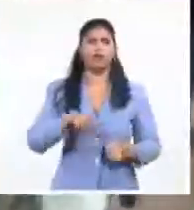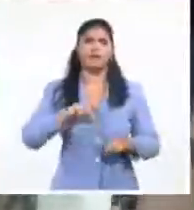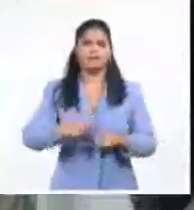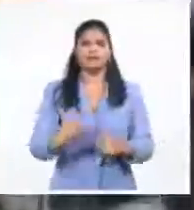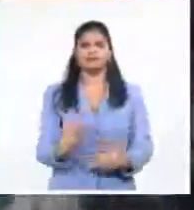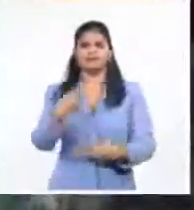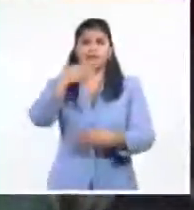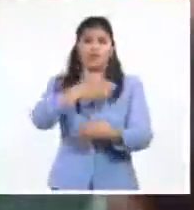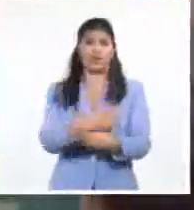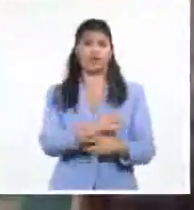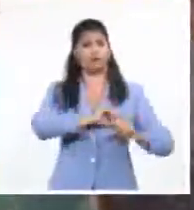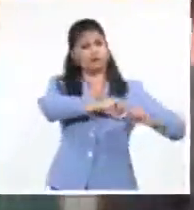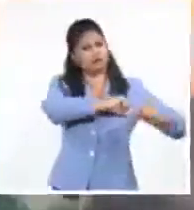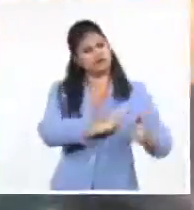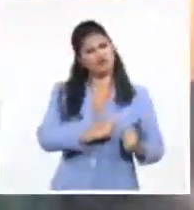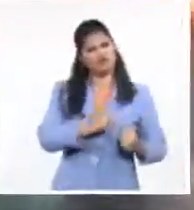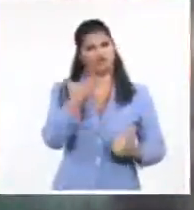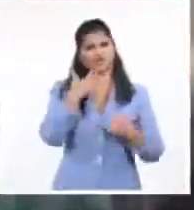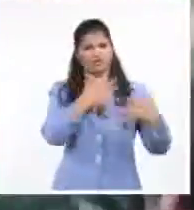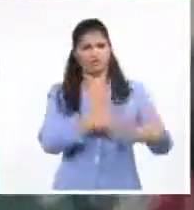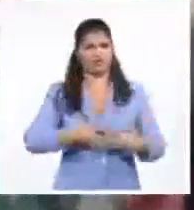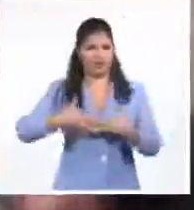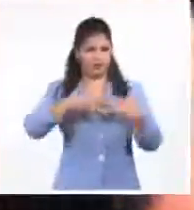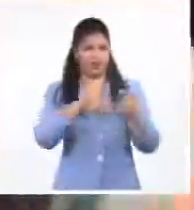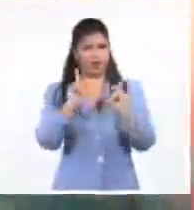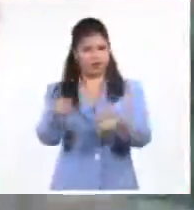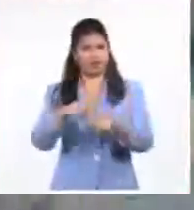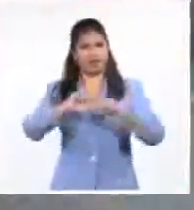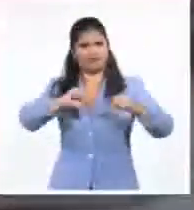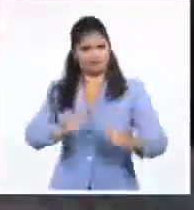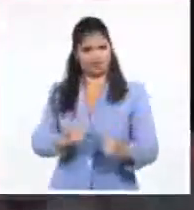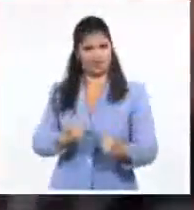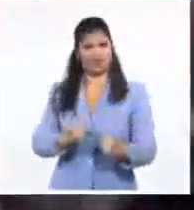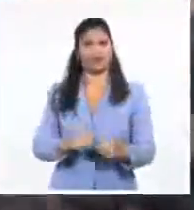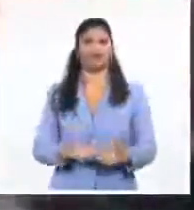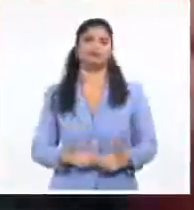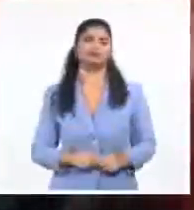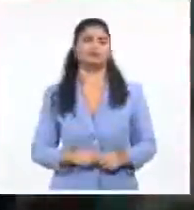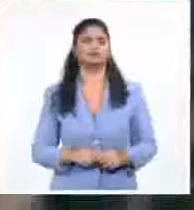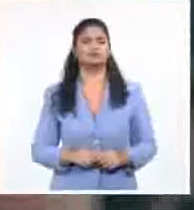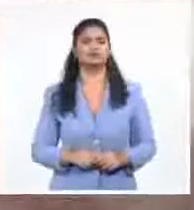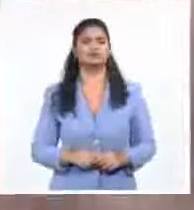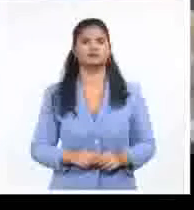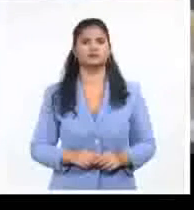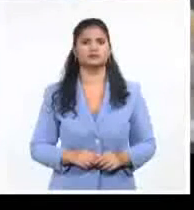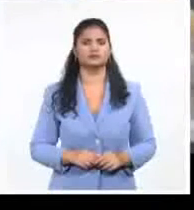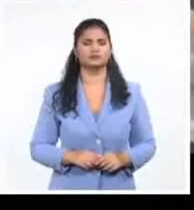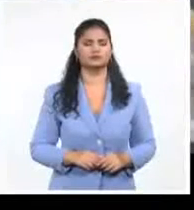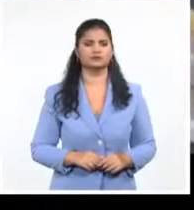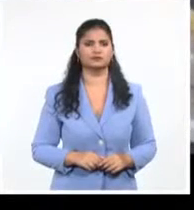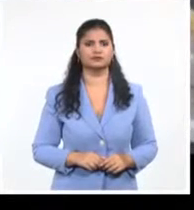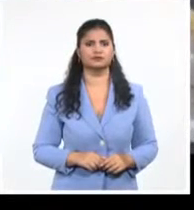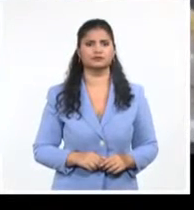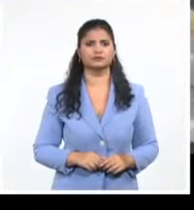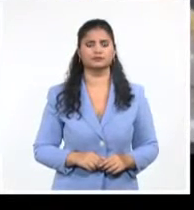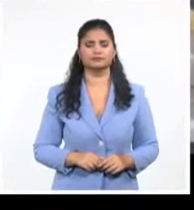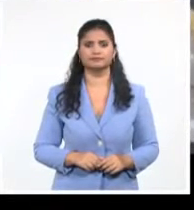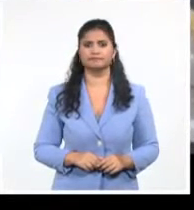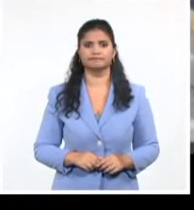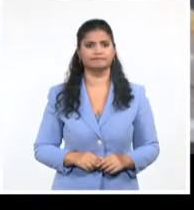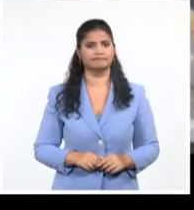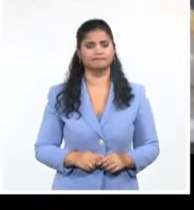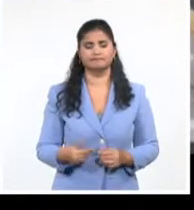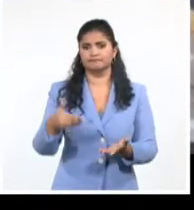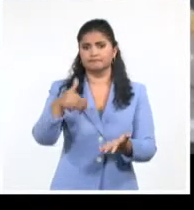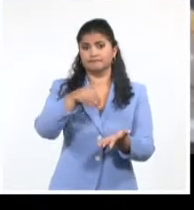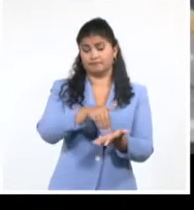bloqueo asfixiante por parte de Estados Unidos y sus aliados en la Unión Europea, lo cual impide la llegada al